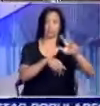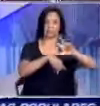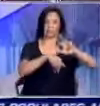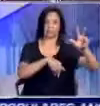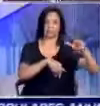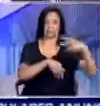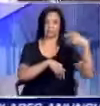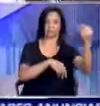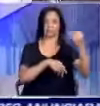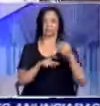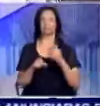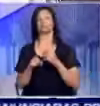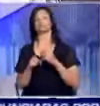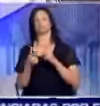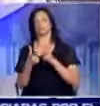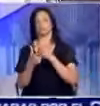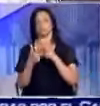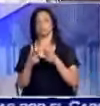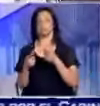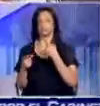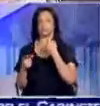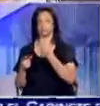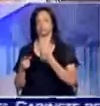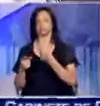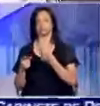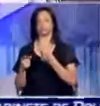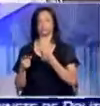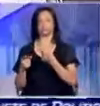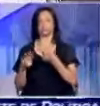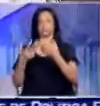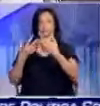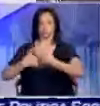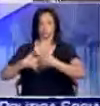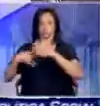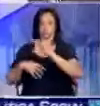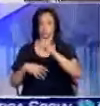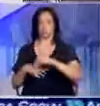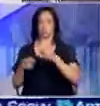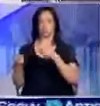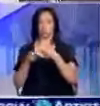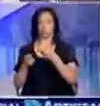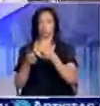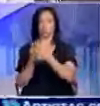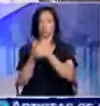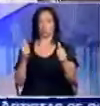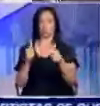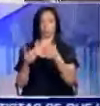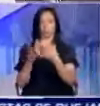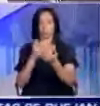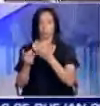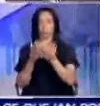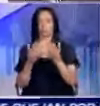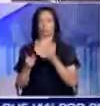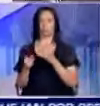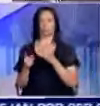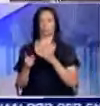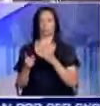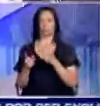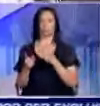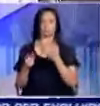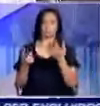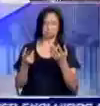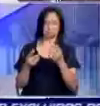y se sentó y le dijo a los empresarios con negocios en cualquier nivel con